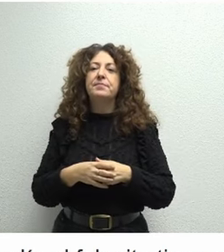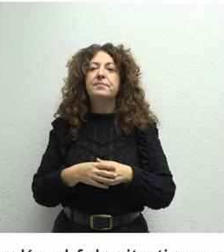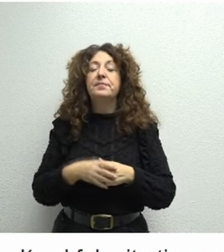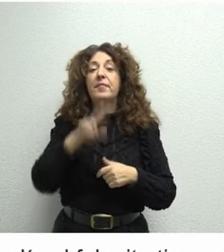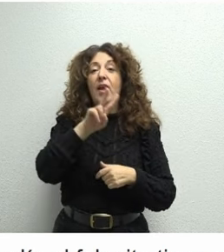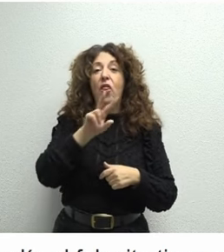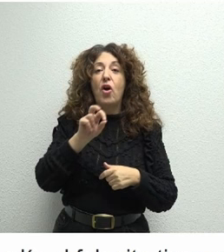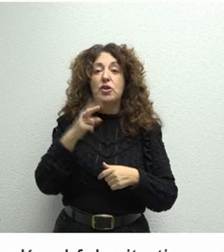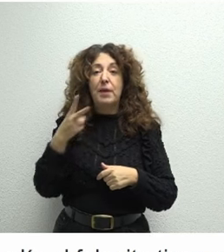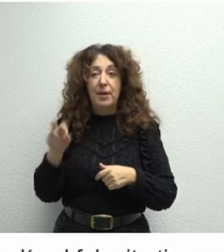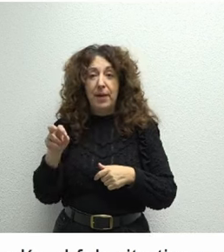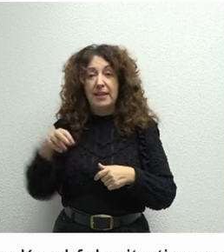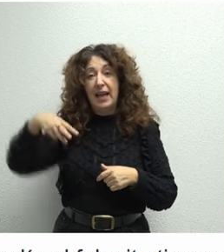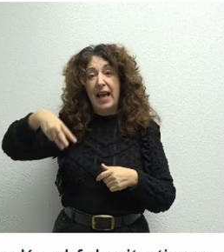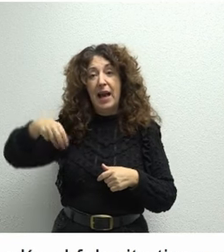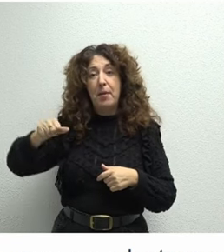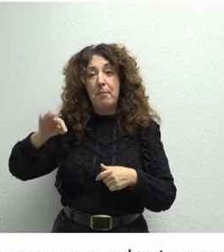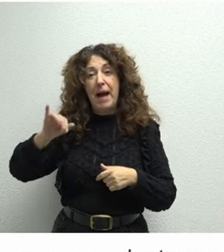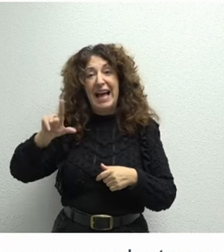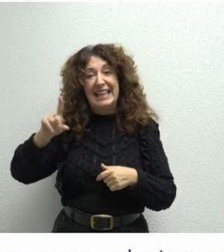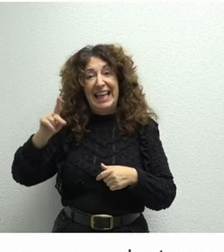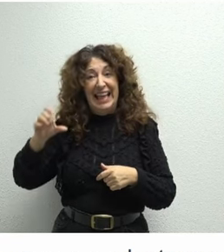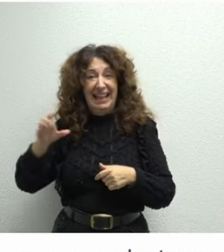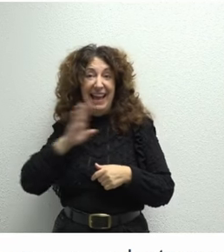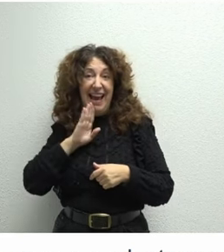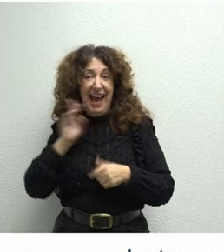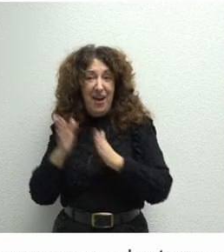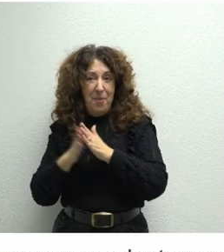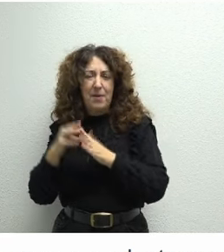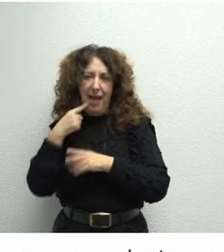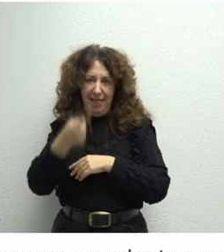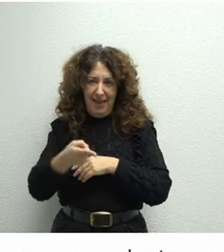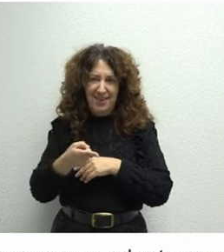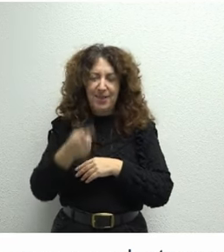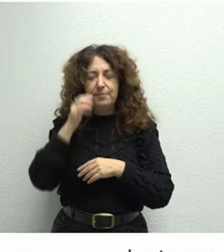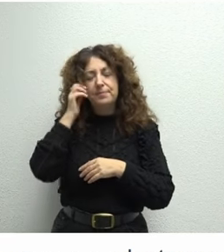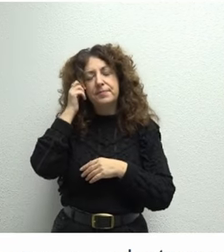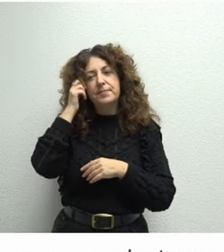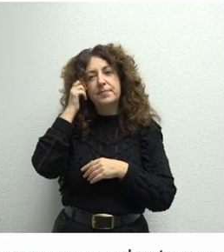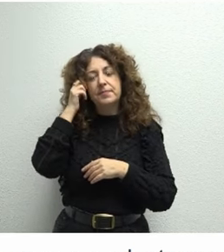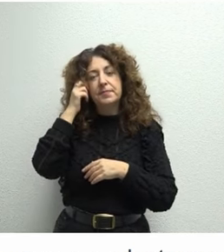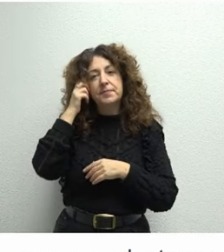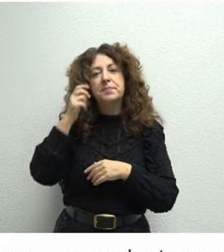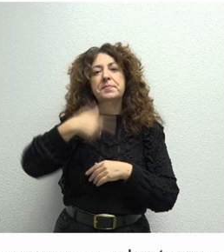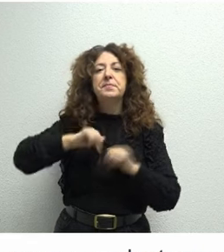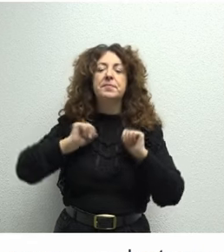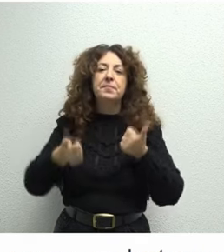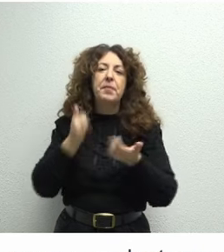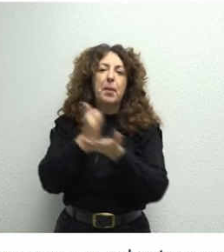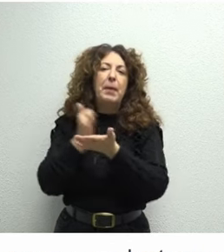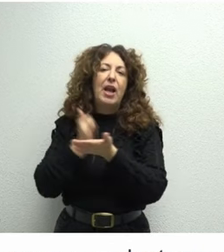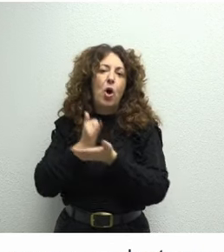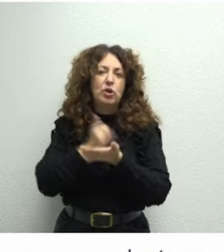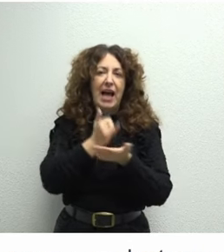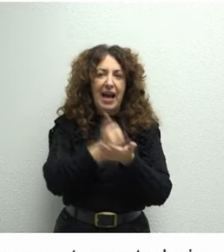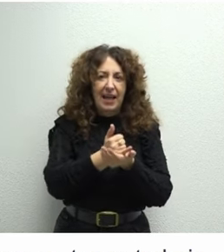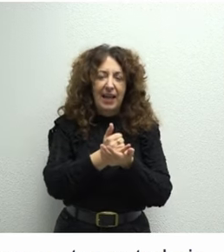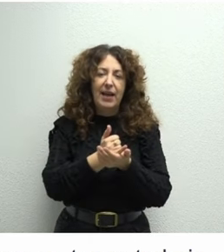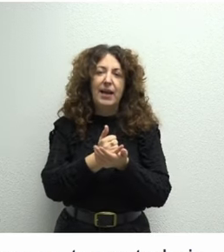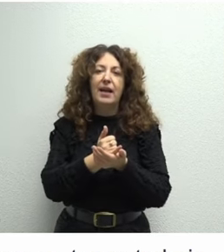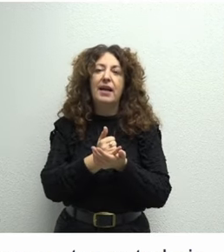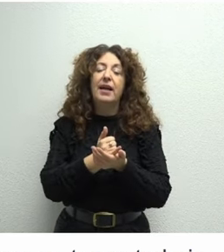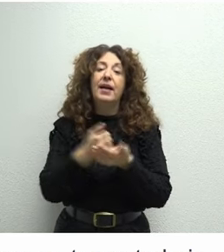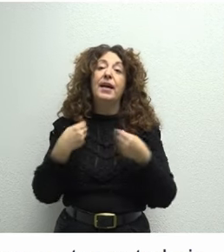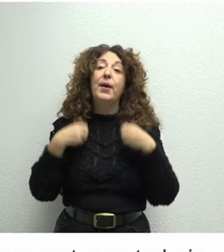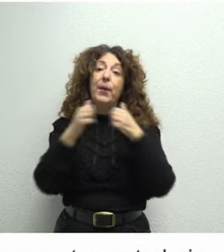2020 la Matilde la ha comentado empezamos con el nuestro primer pilotaje no de El pilotaje de la vivienda mi